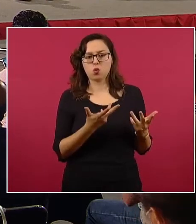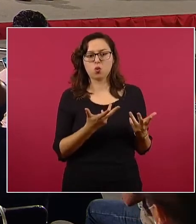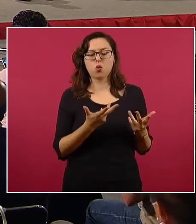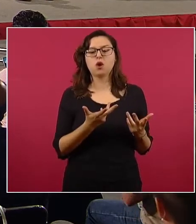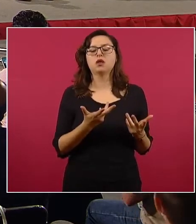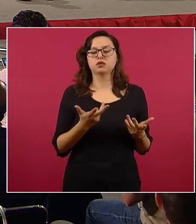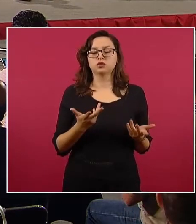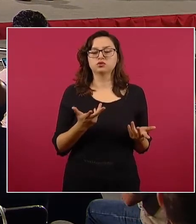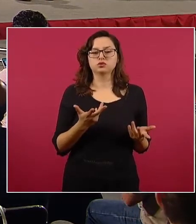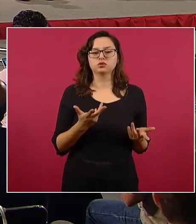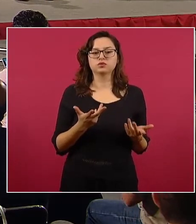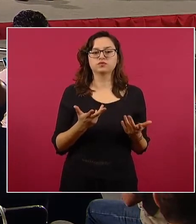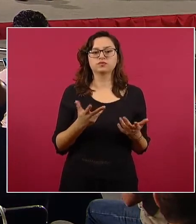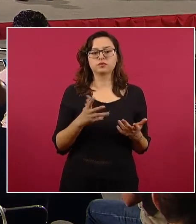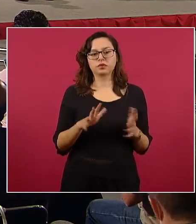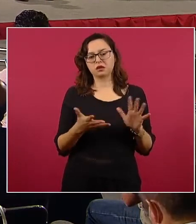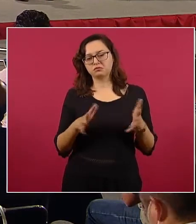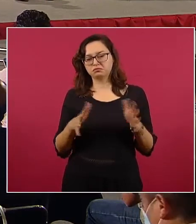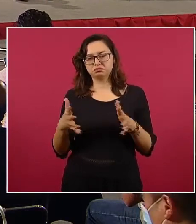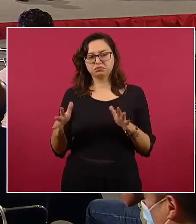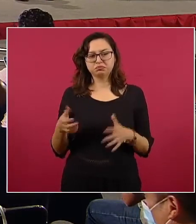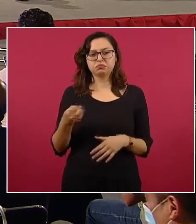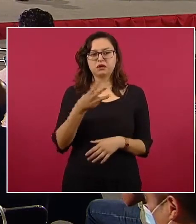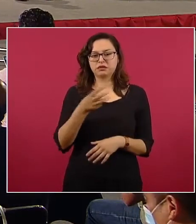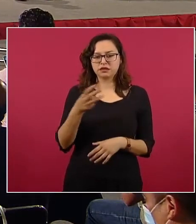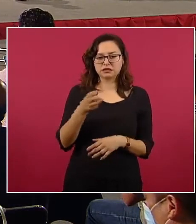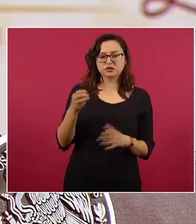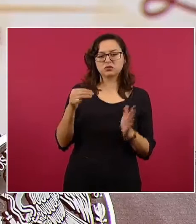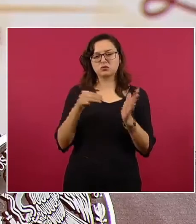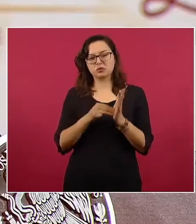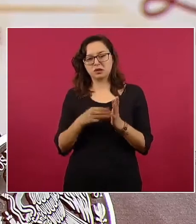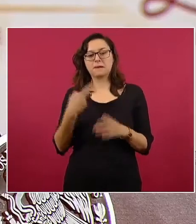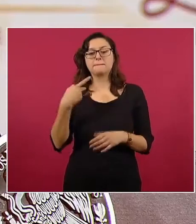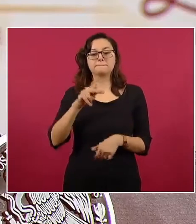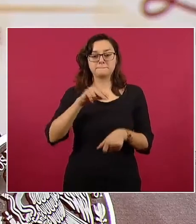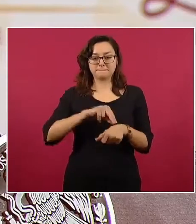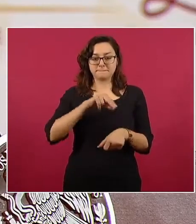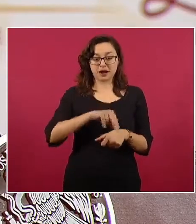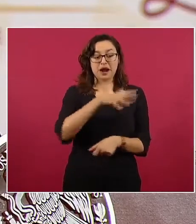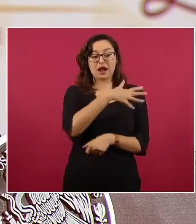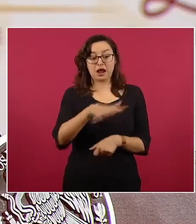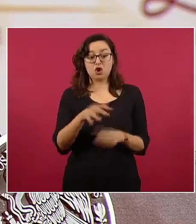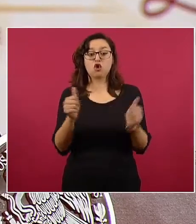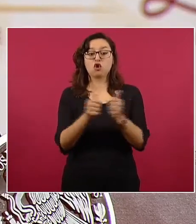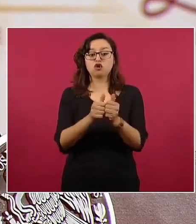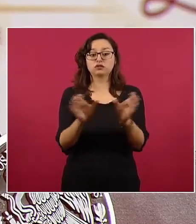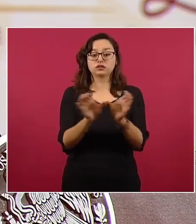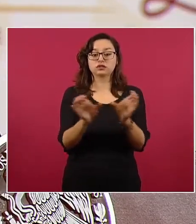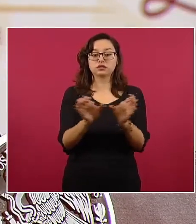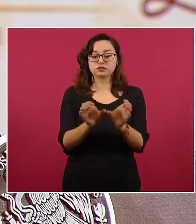cifras, algunas se acercan a los 300,000, pero hay médicos generales certificados que están trabajando en ello,